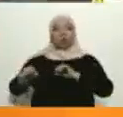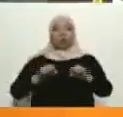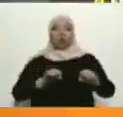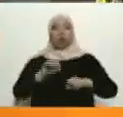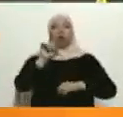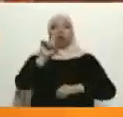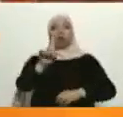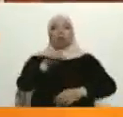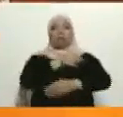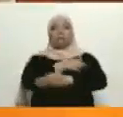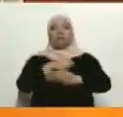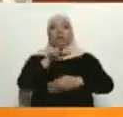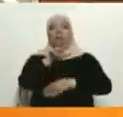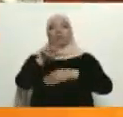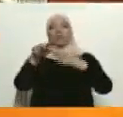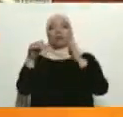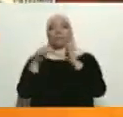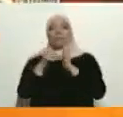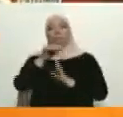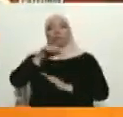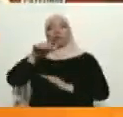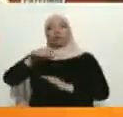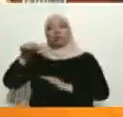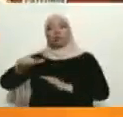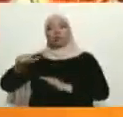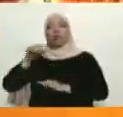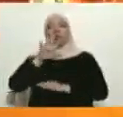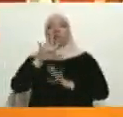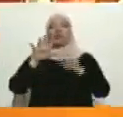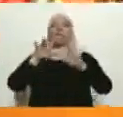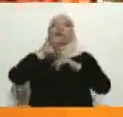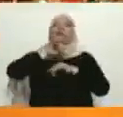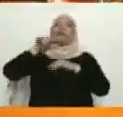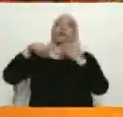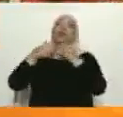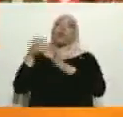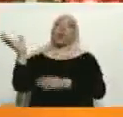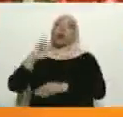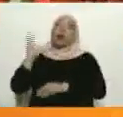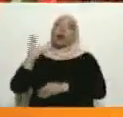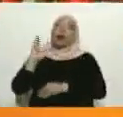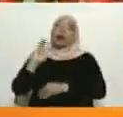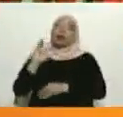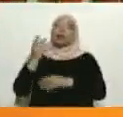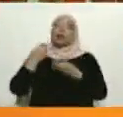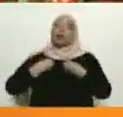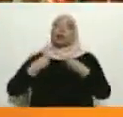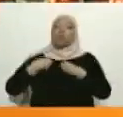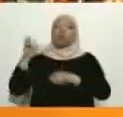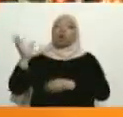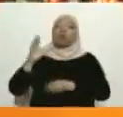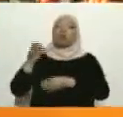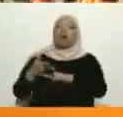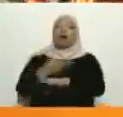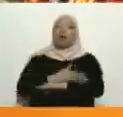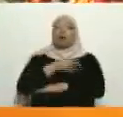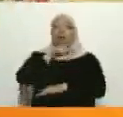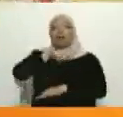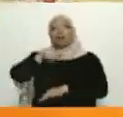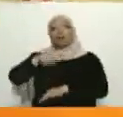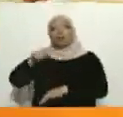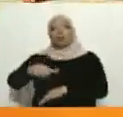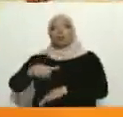millón cincuenta y seis mil seiscientos cuarenta y ocho personas en Caracas que se quedaron en Caracas antes la gente en